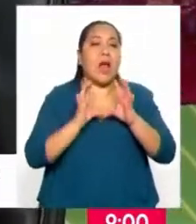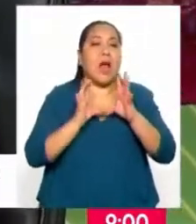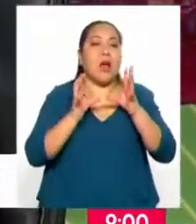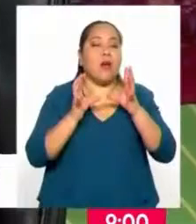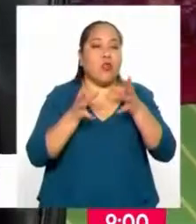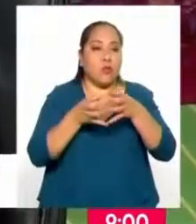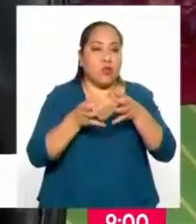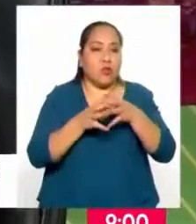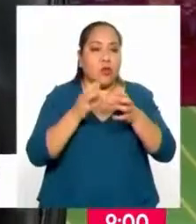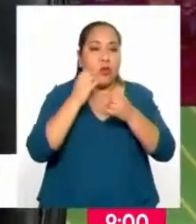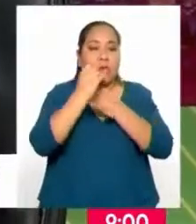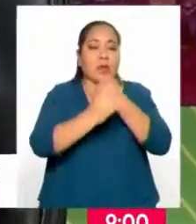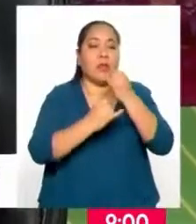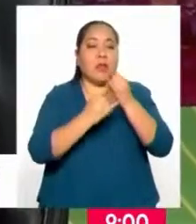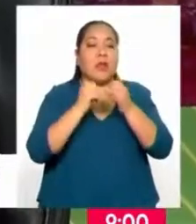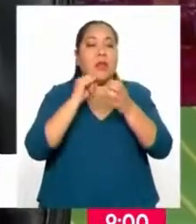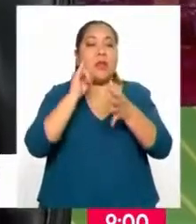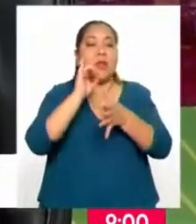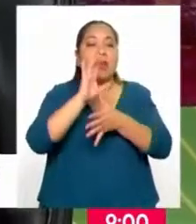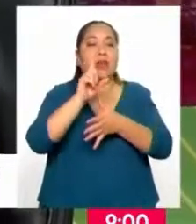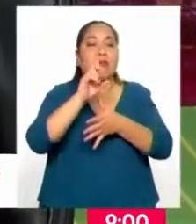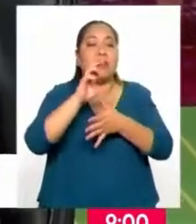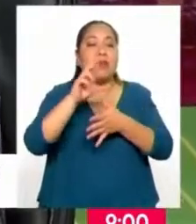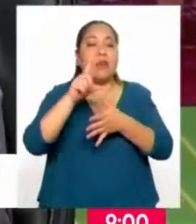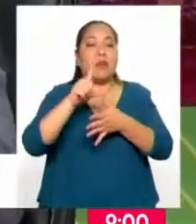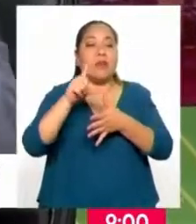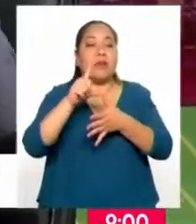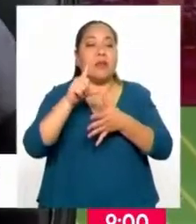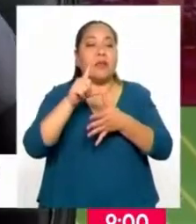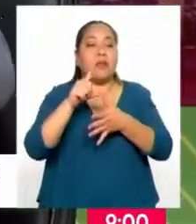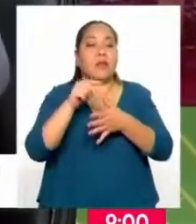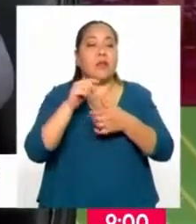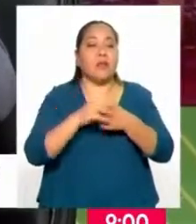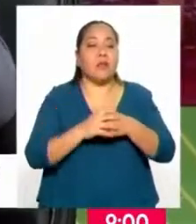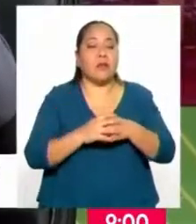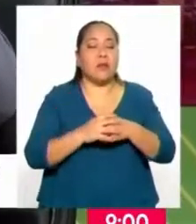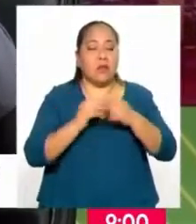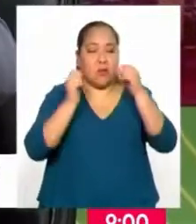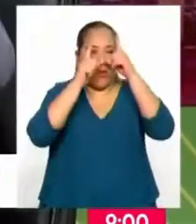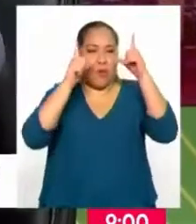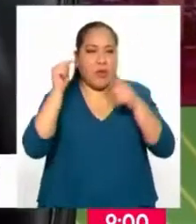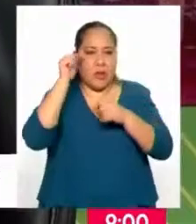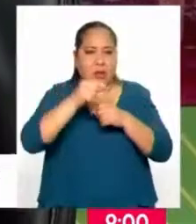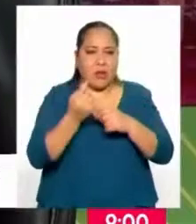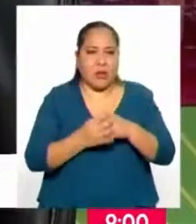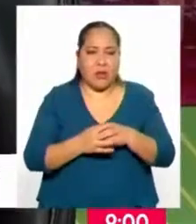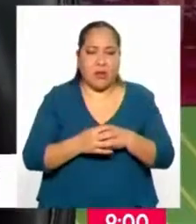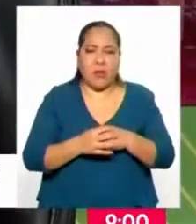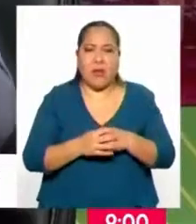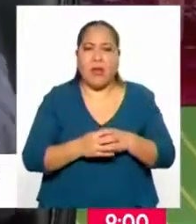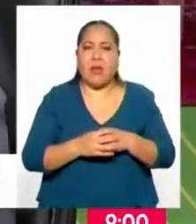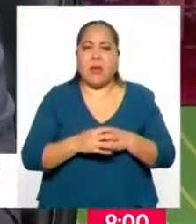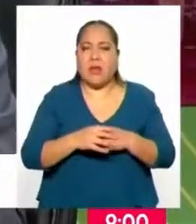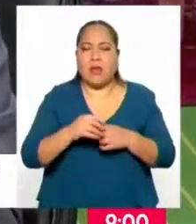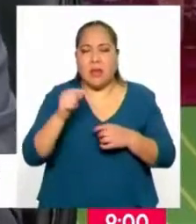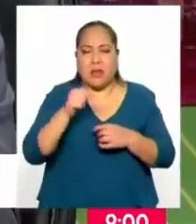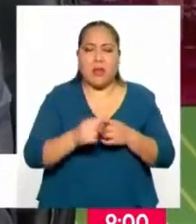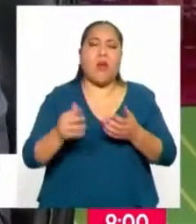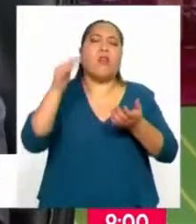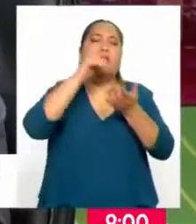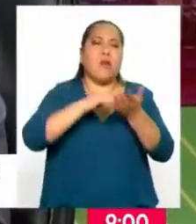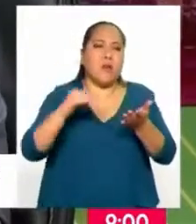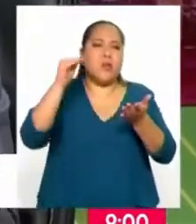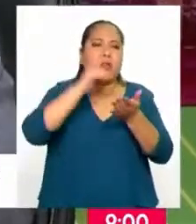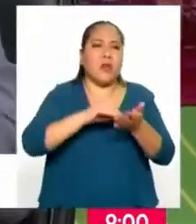Interamericana de Derechos Humanos le llama la atención poderosamente la regulación actual que tiene la incapacidad moral permanente.